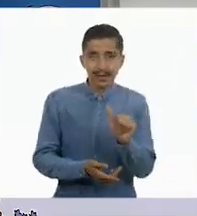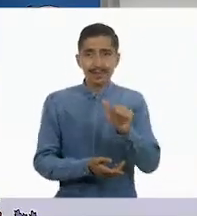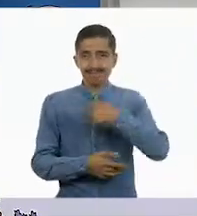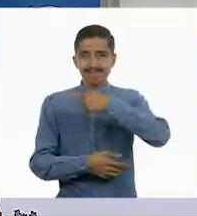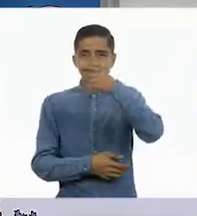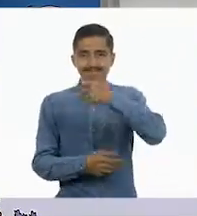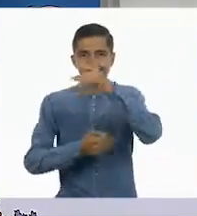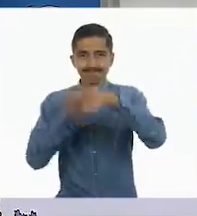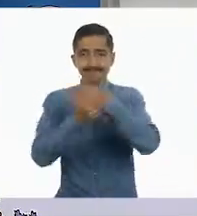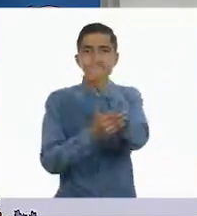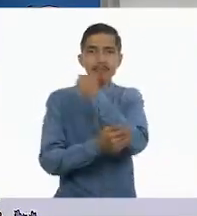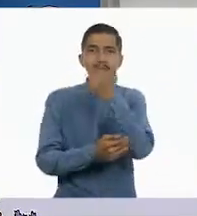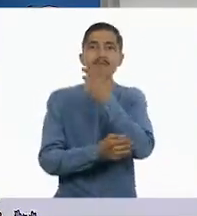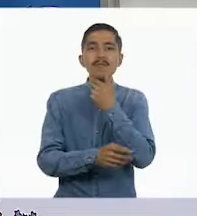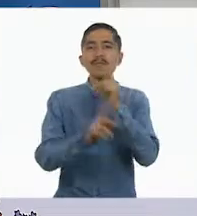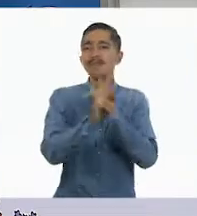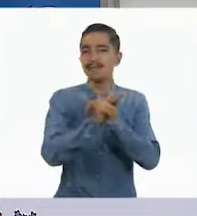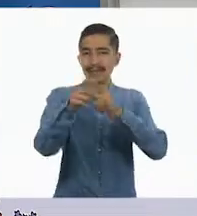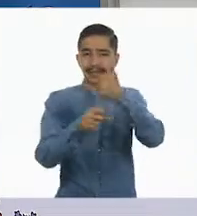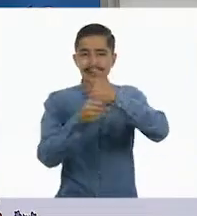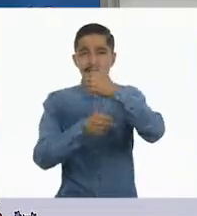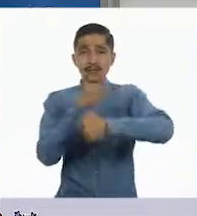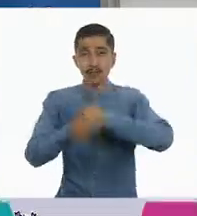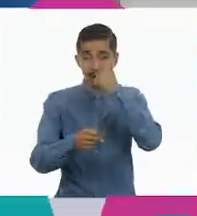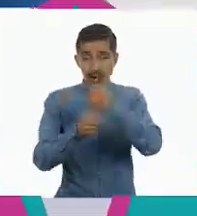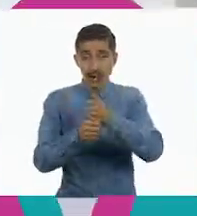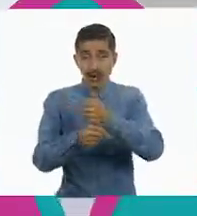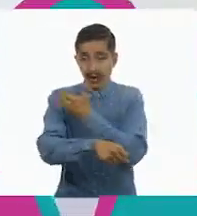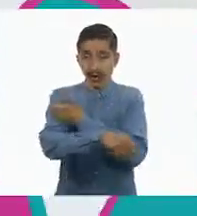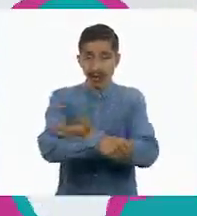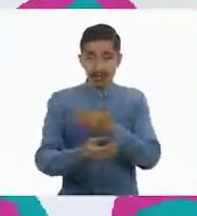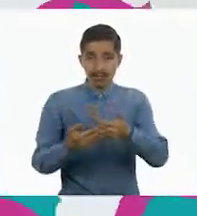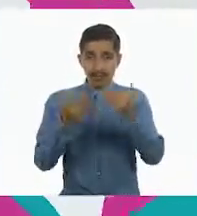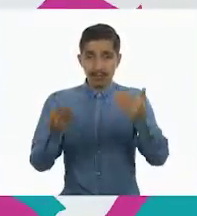a nuestros alumnos y a nuestras alumnas de sexto grado que hoy nos acompañan.